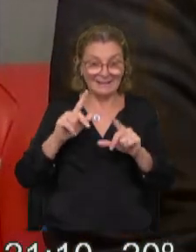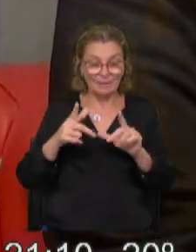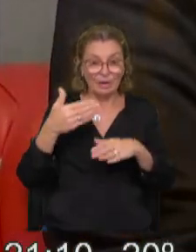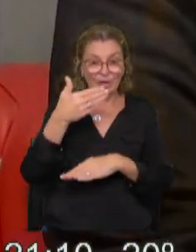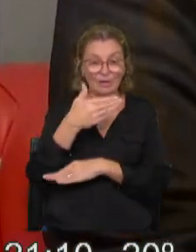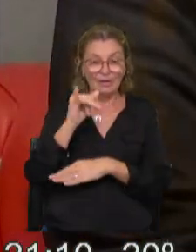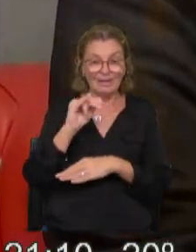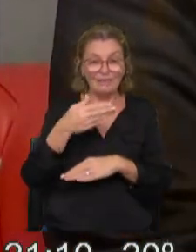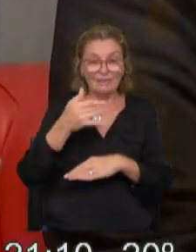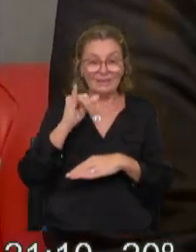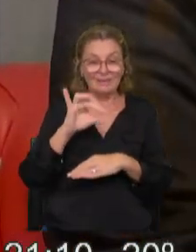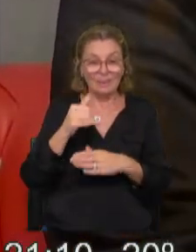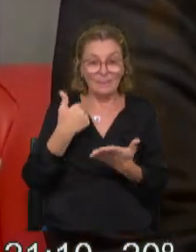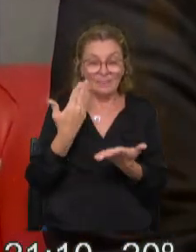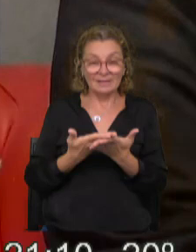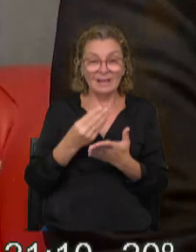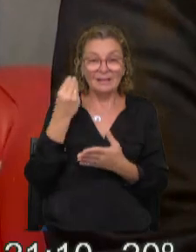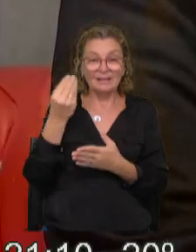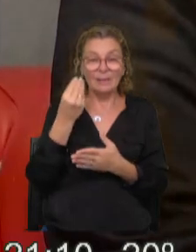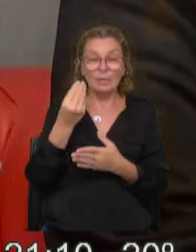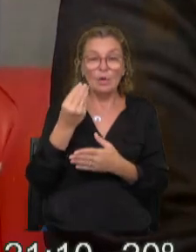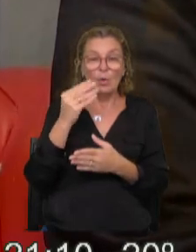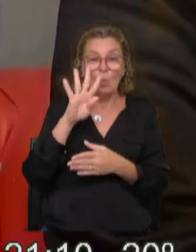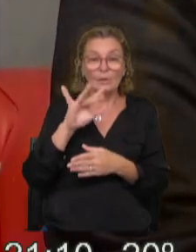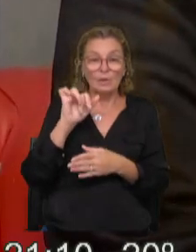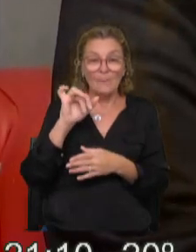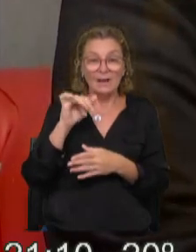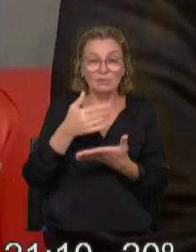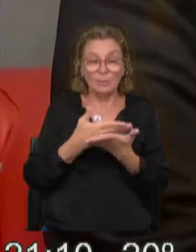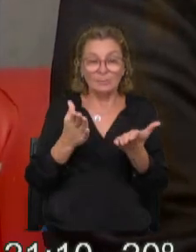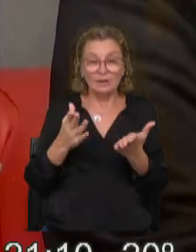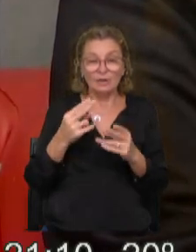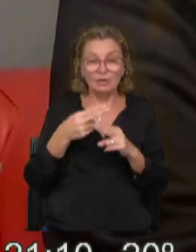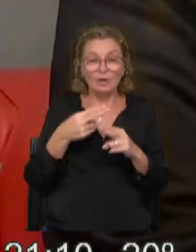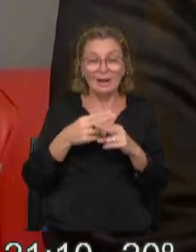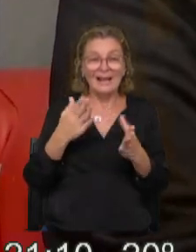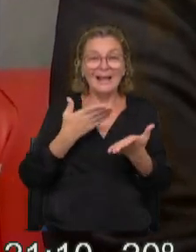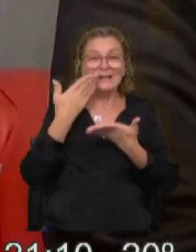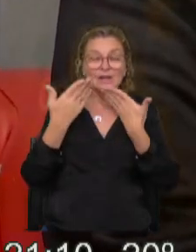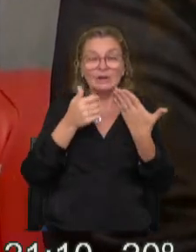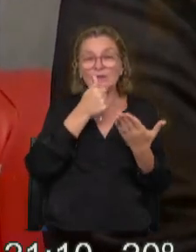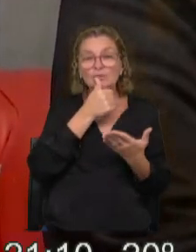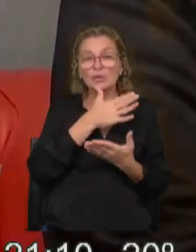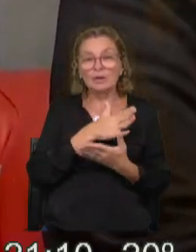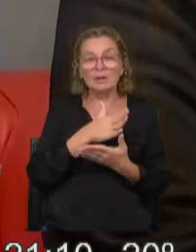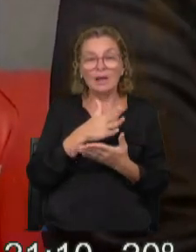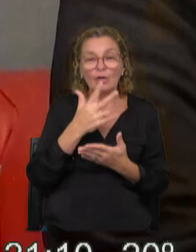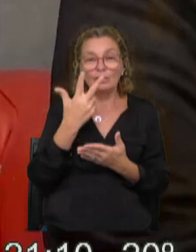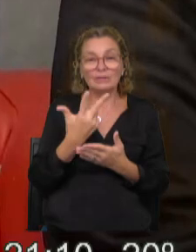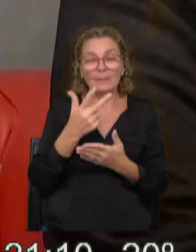Hotel Ibis, porque se va a presentar el sábado 4 de mayo un gran espectáculo que se llama Canciones Históricas, con